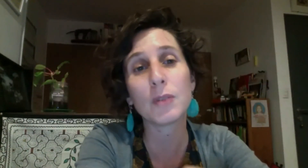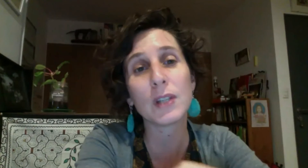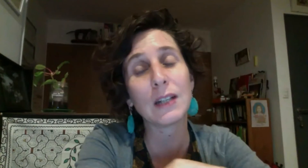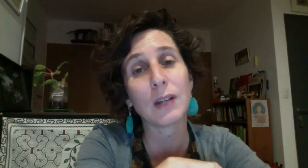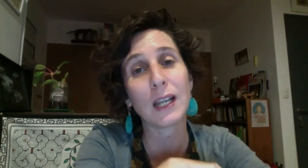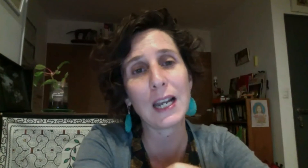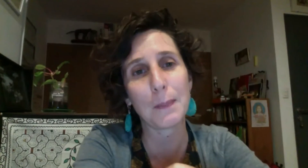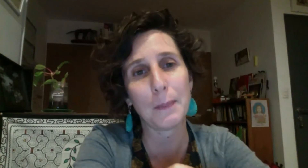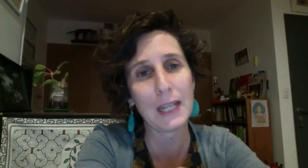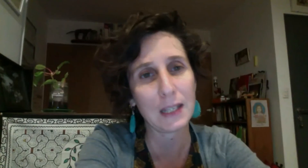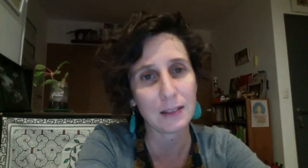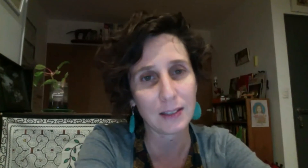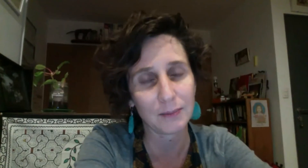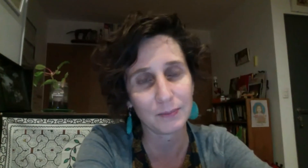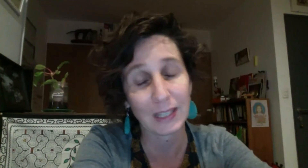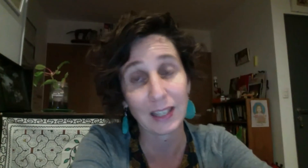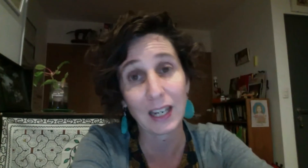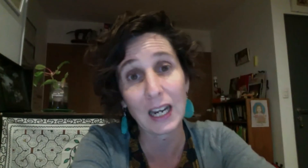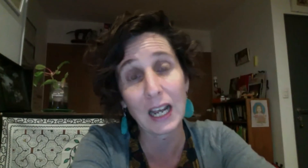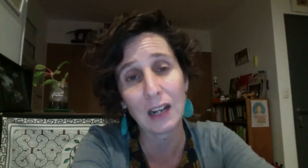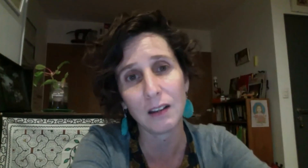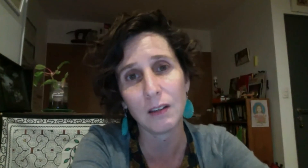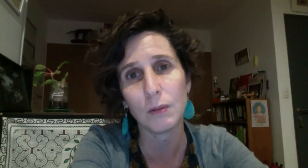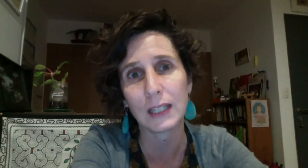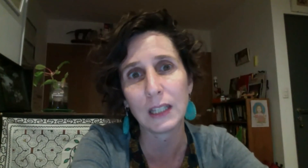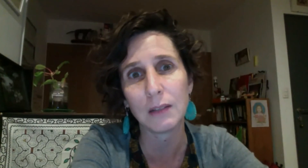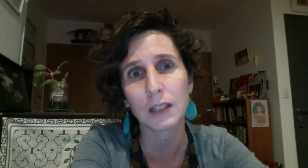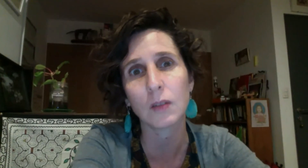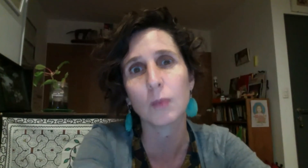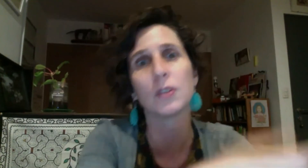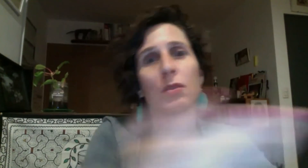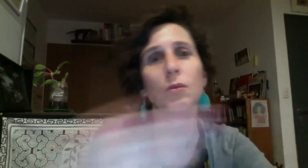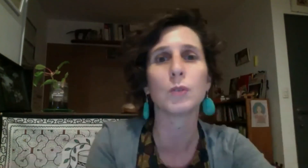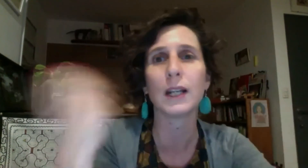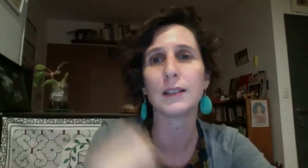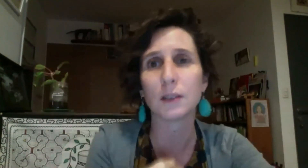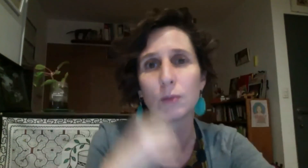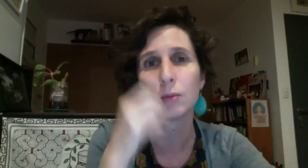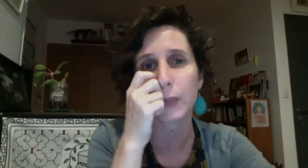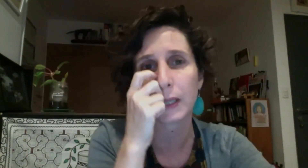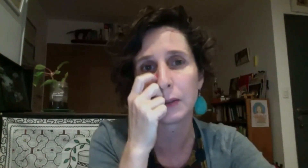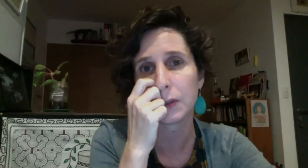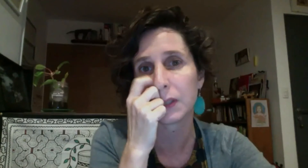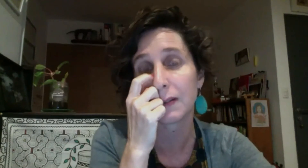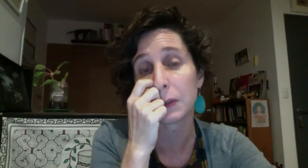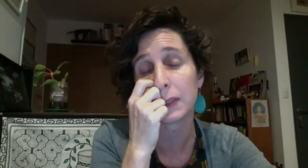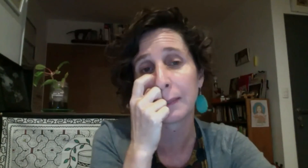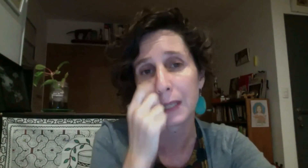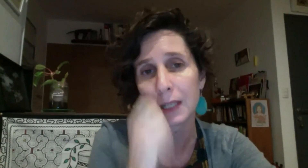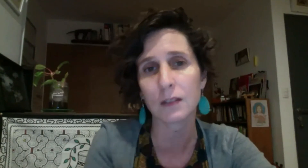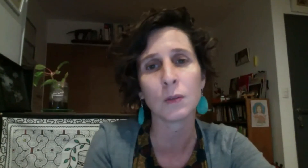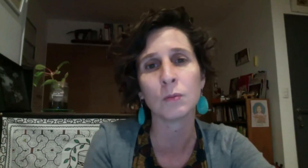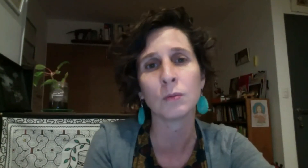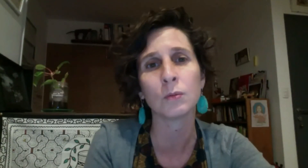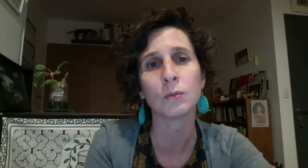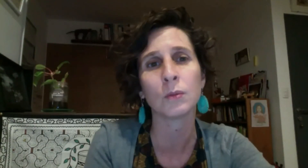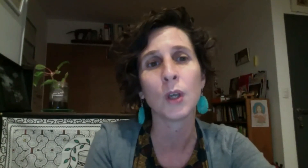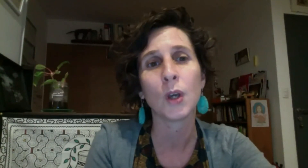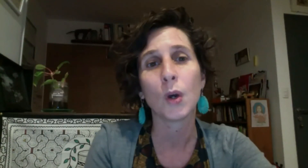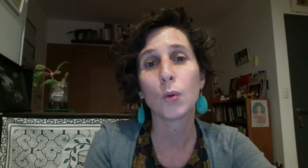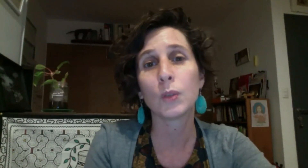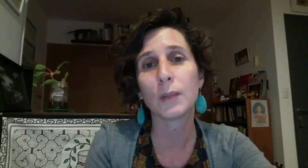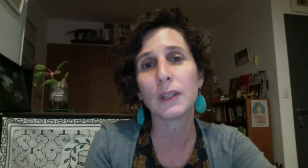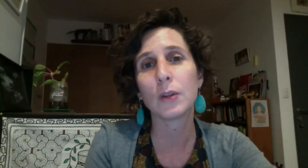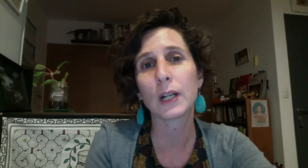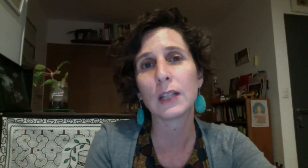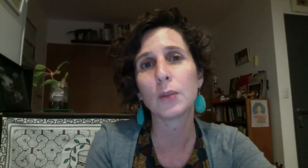y muy heterogénea la experiencia en general, educativa. Como centro cultural, en el centro cultural donde yo trabajo también ha sido